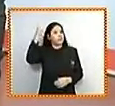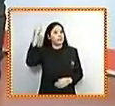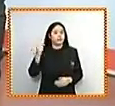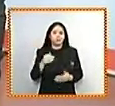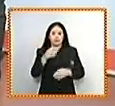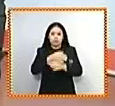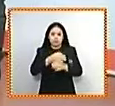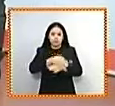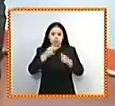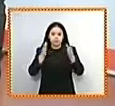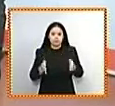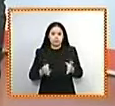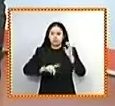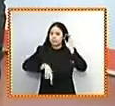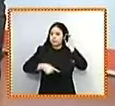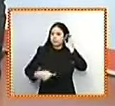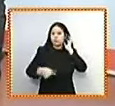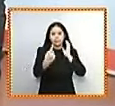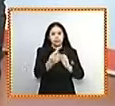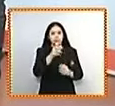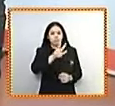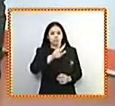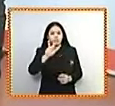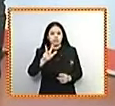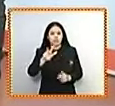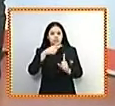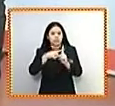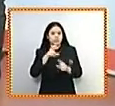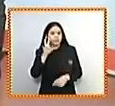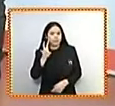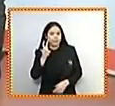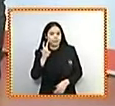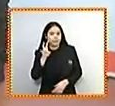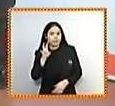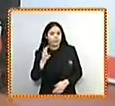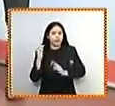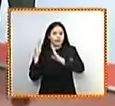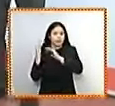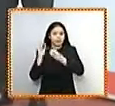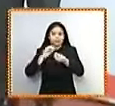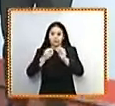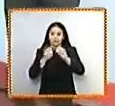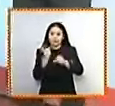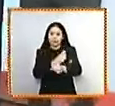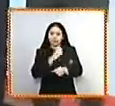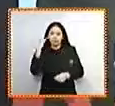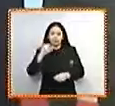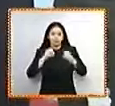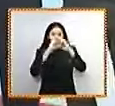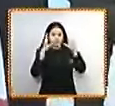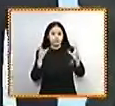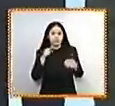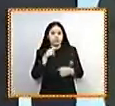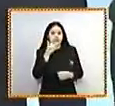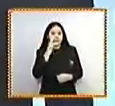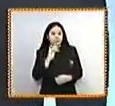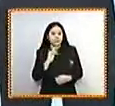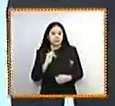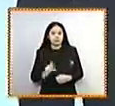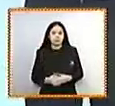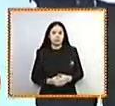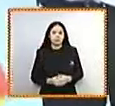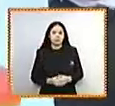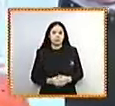sueños carpintero. Y para más 1, 33 más 7. Esperamos que los números seleccionados esta mañana hayan sido los de tu